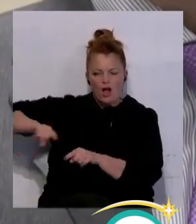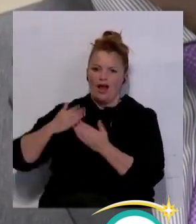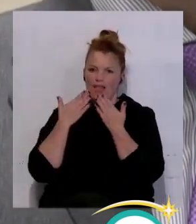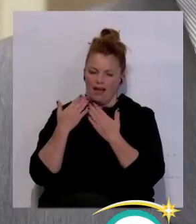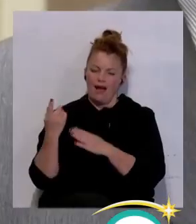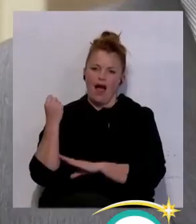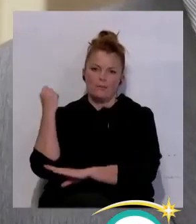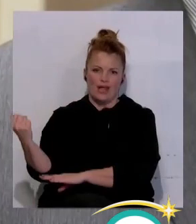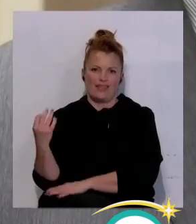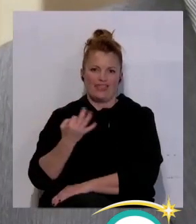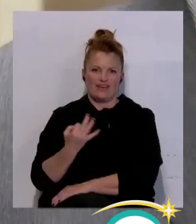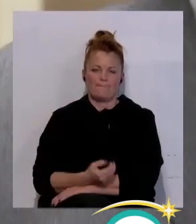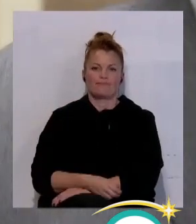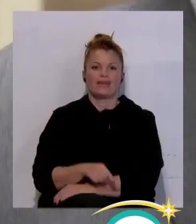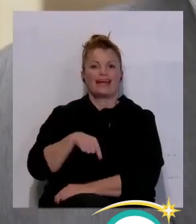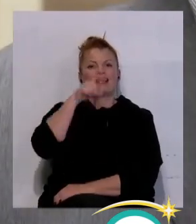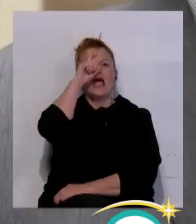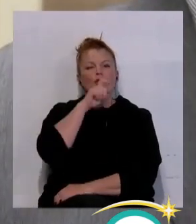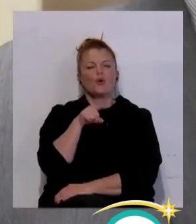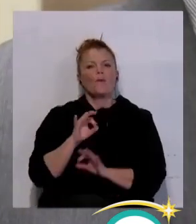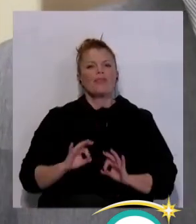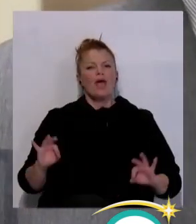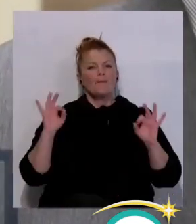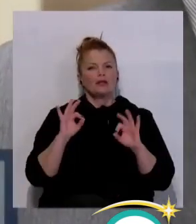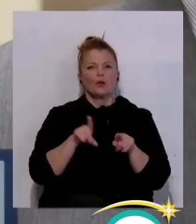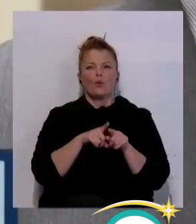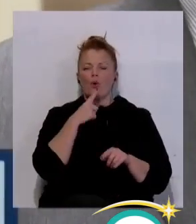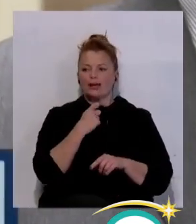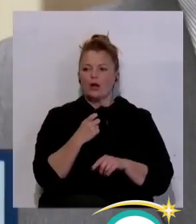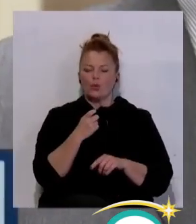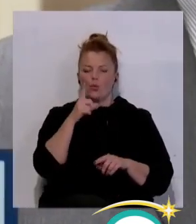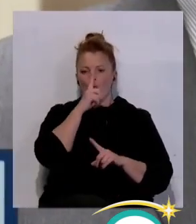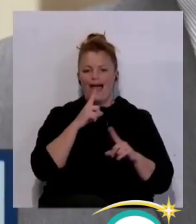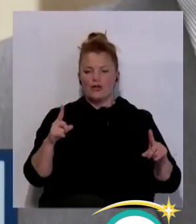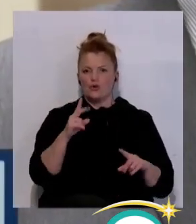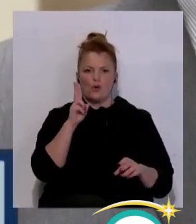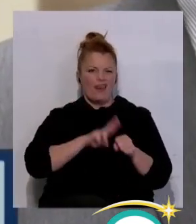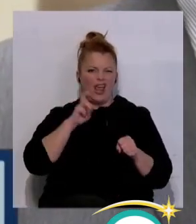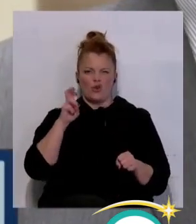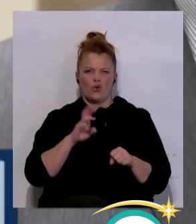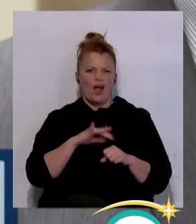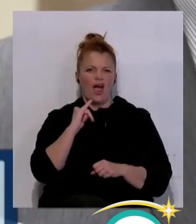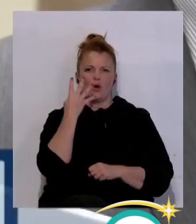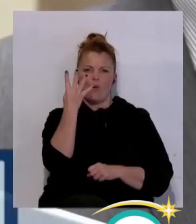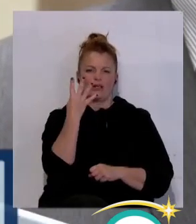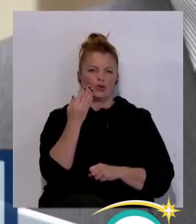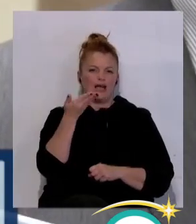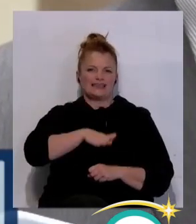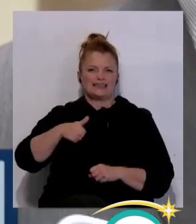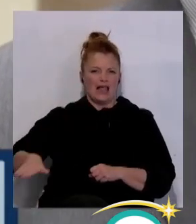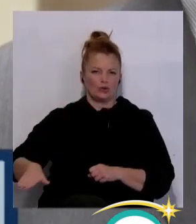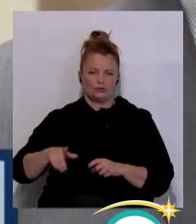hay que apoyarlo. Bueno, como sabéis, este año ha sido un año especialmente complicado, un año negro en la provincia de Cádiz. Hemos tenido 4 asesinatos